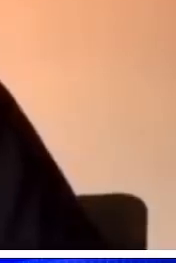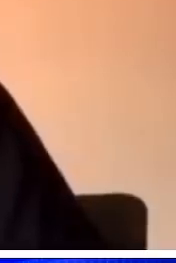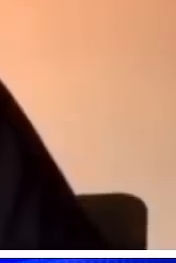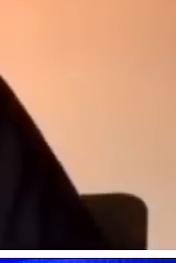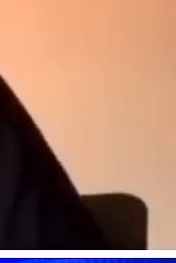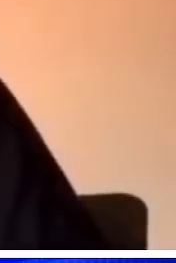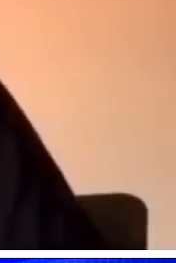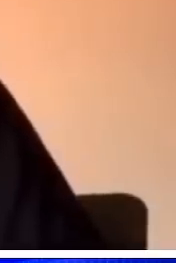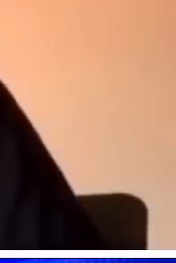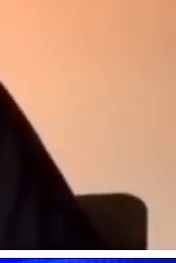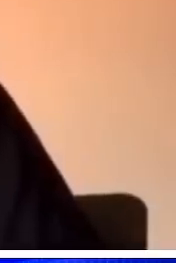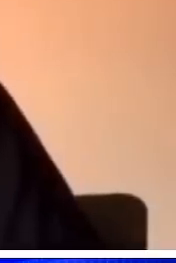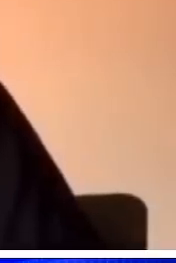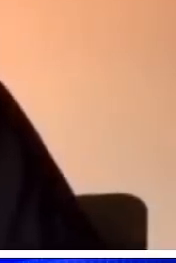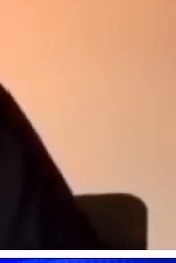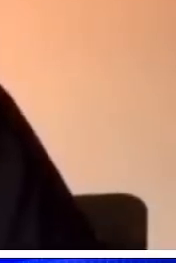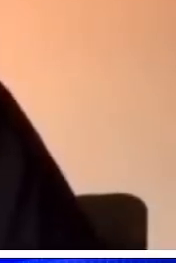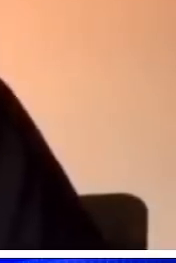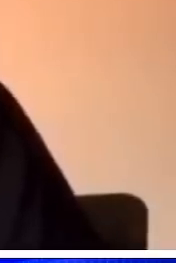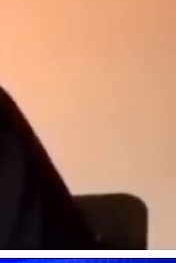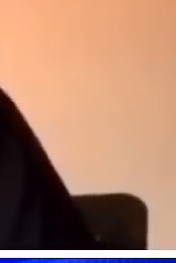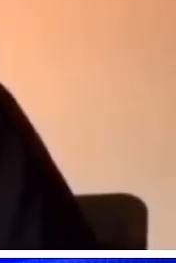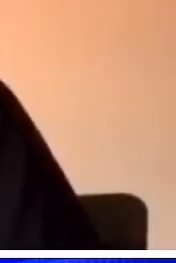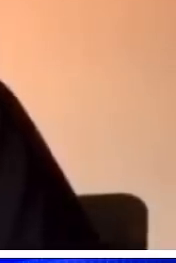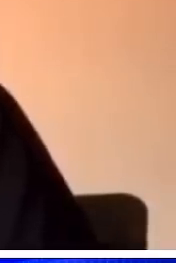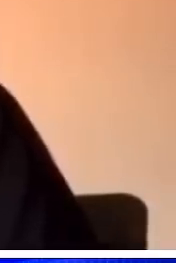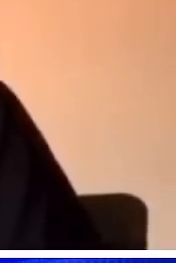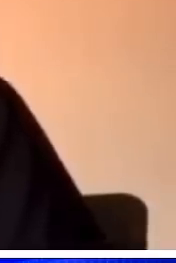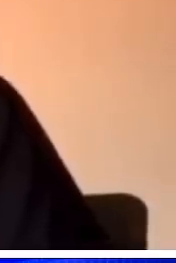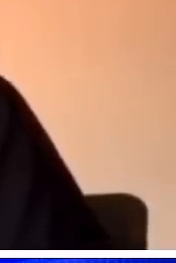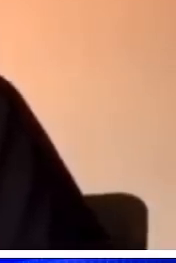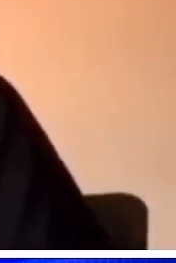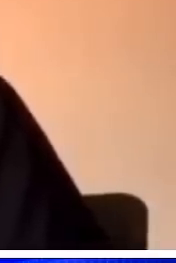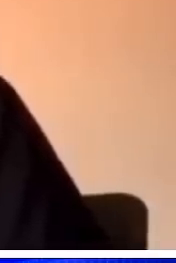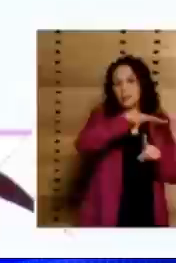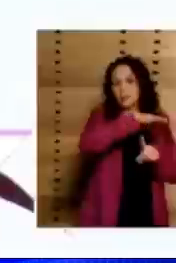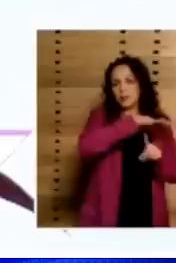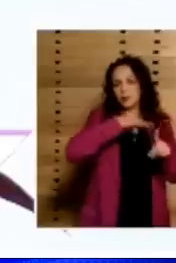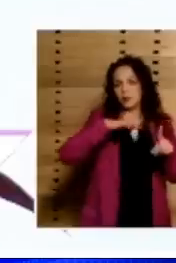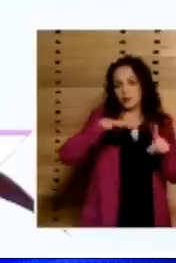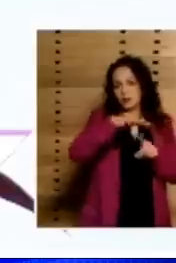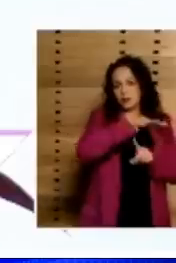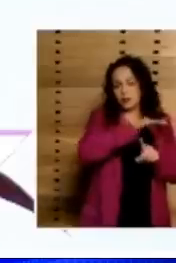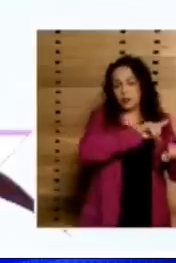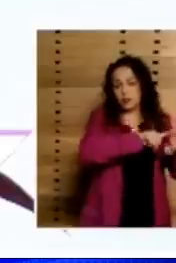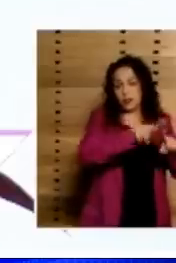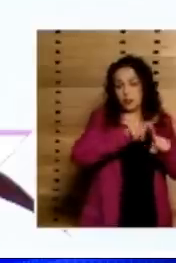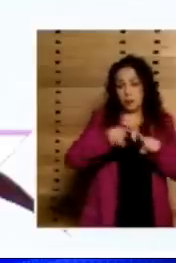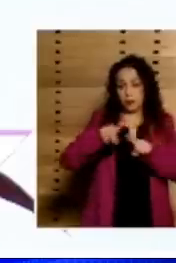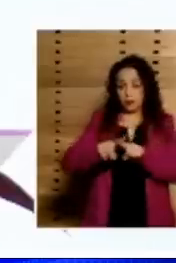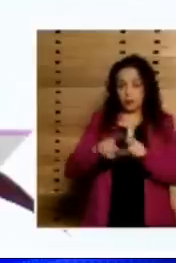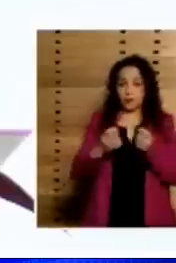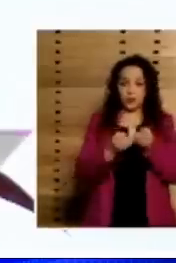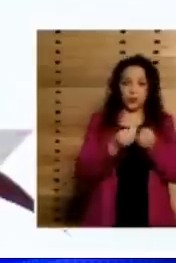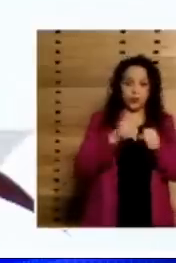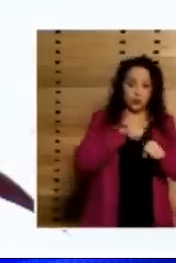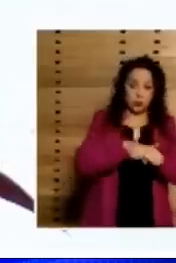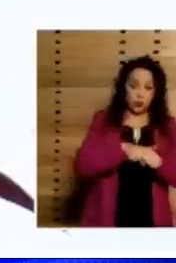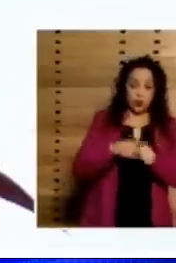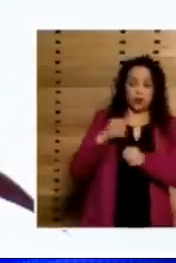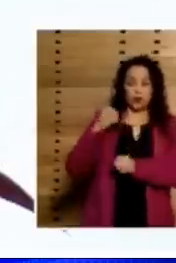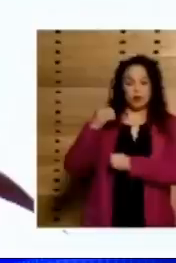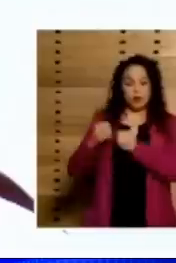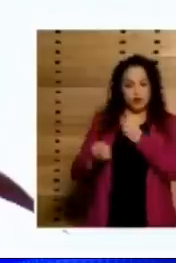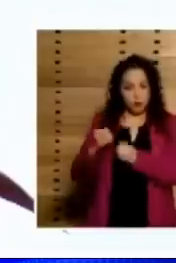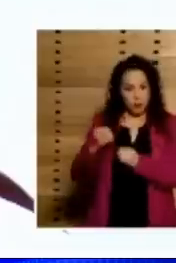suscriban y también les agradezco mucho este like y bueno vamos a iniciar vamos a arrancar justamente entre lo que señala el presidente López